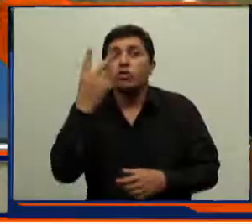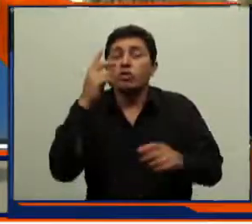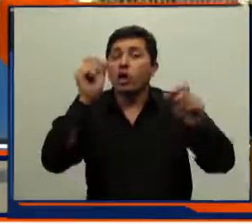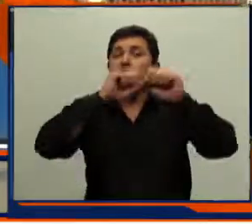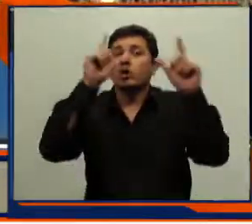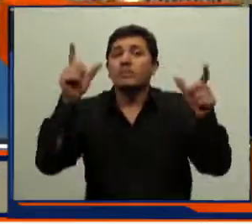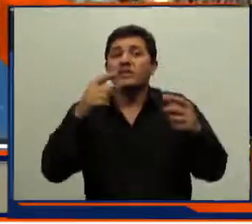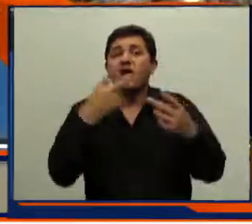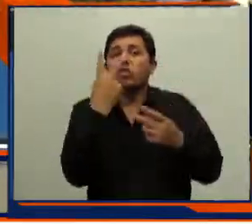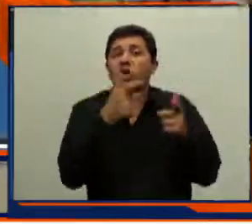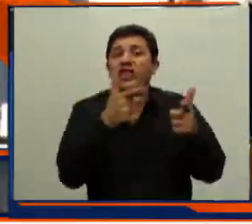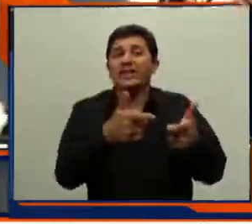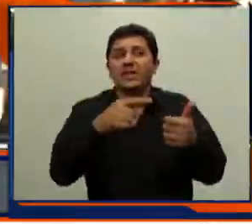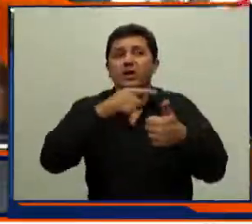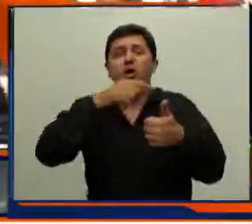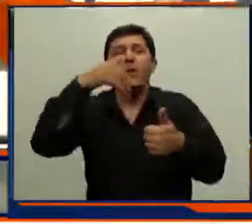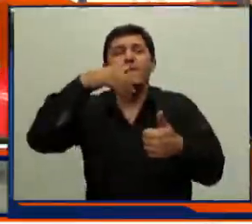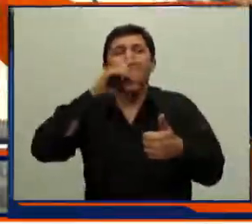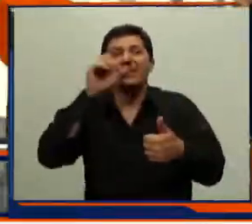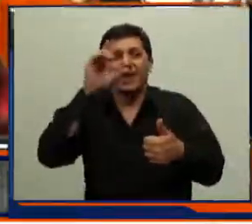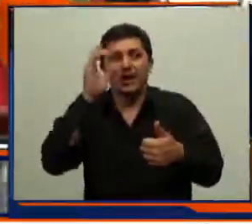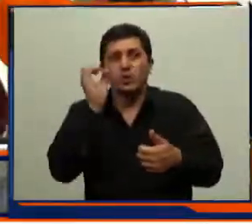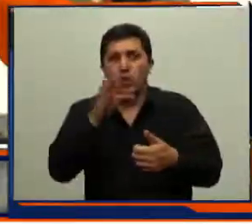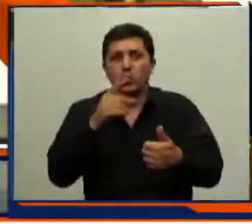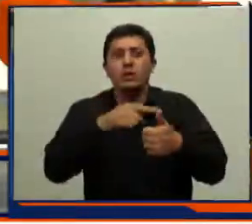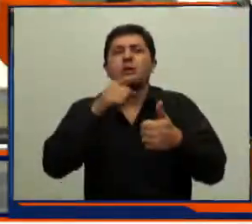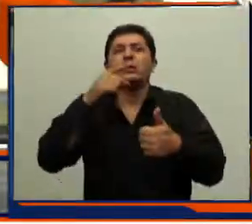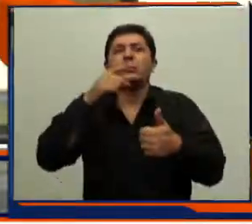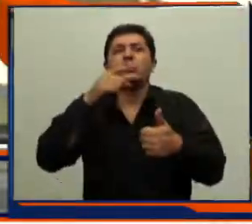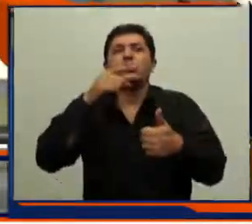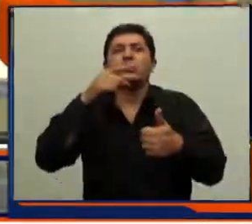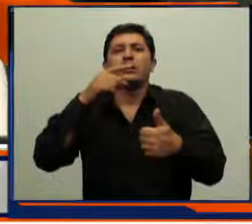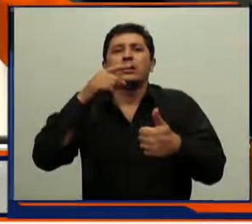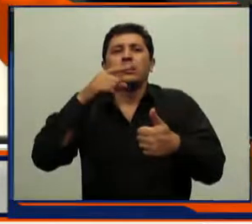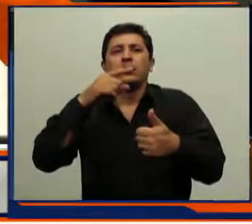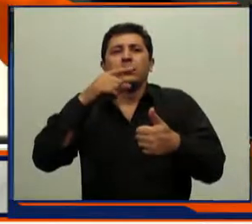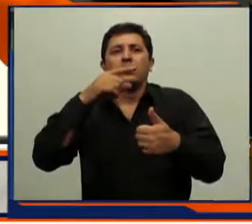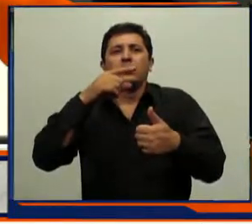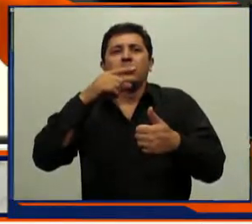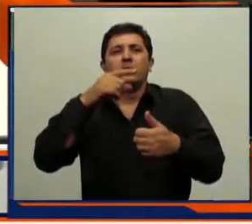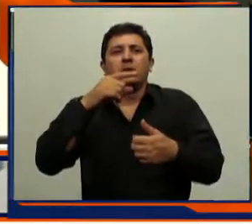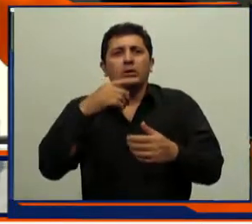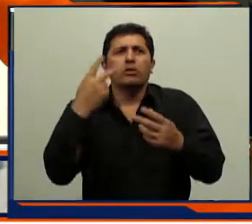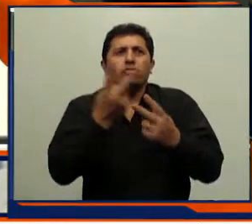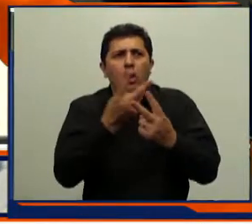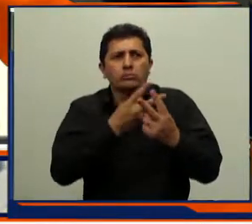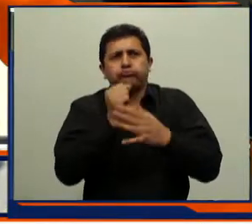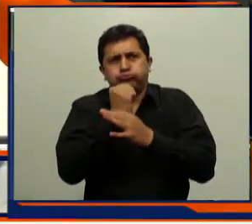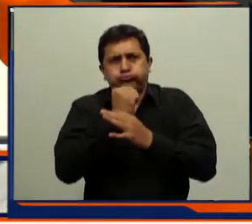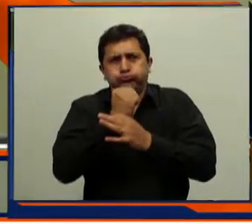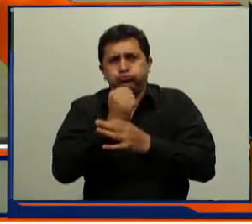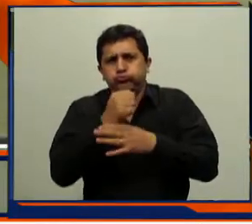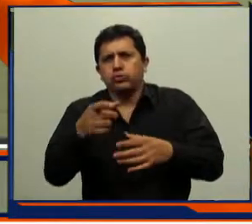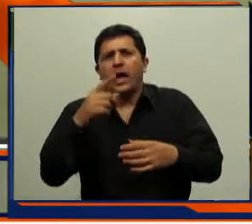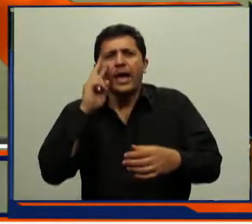de Mitre. Hablamos de Lucas Martínez y Joaquín Menini, dos grandes delanteros, ya suman varios cuando lo vemos a